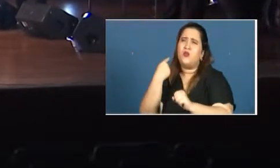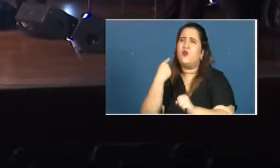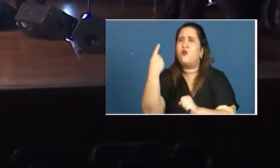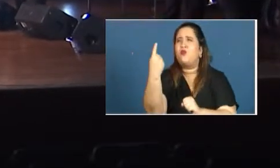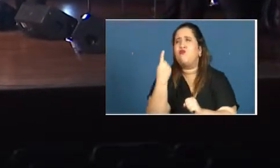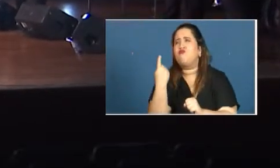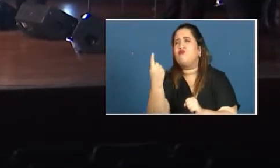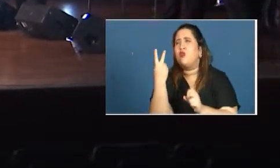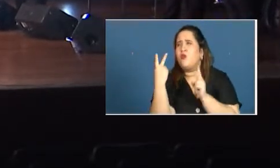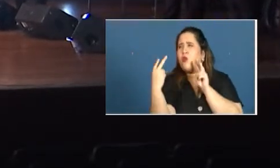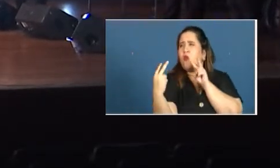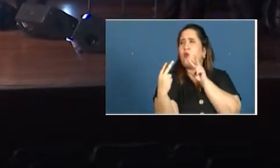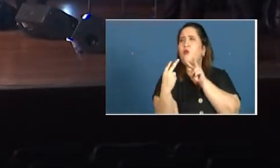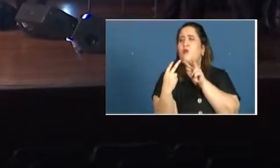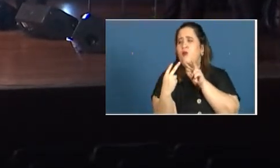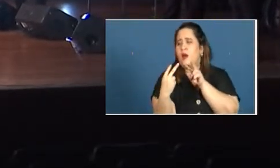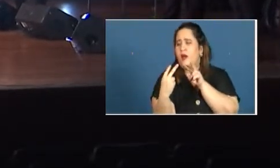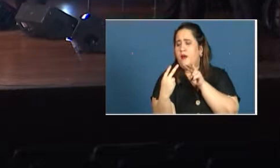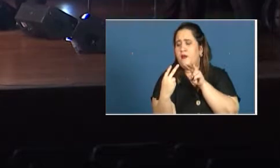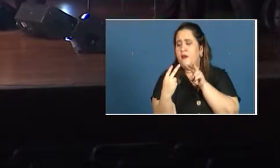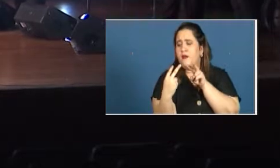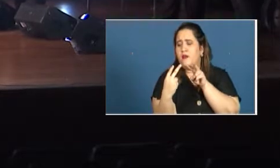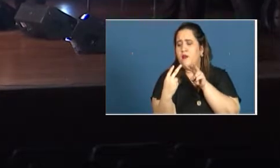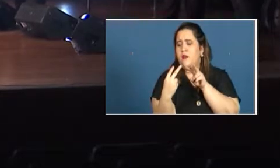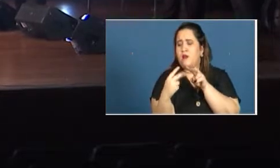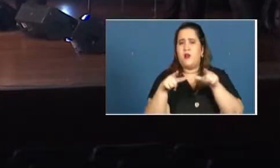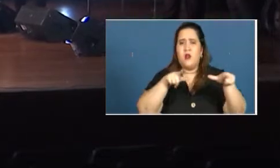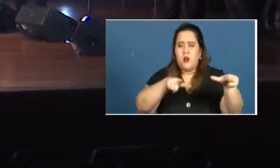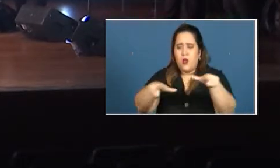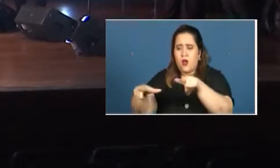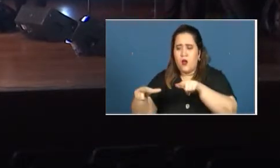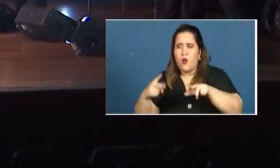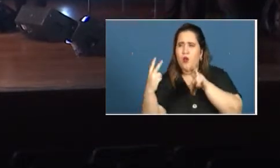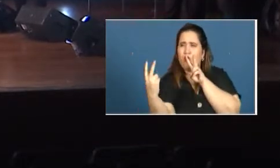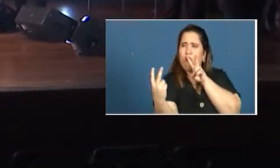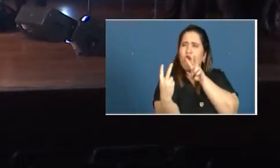La plaza de la catedral bajo el cielo estrellado,